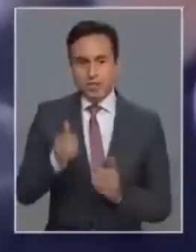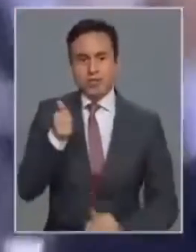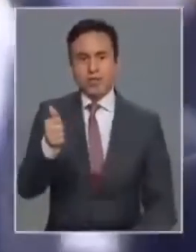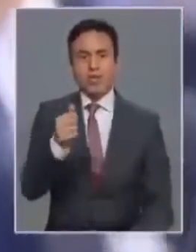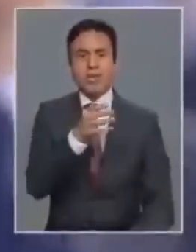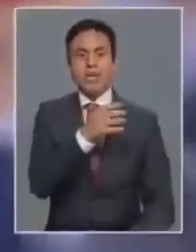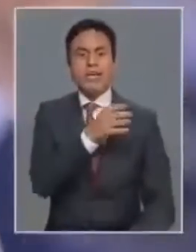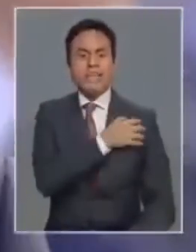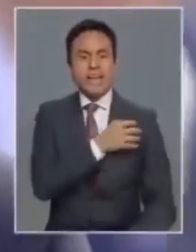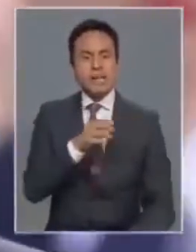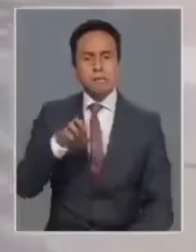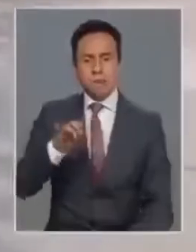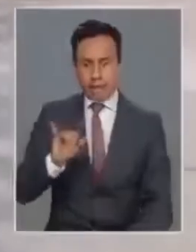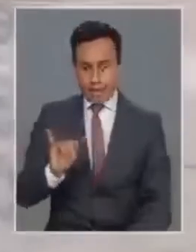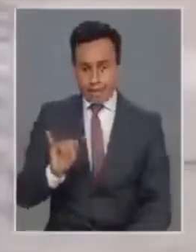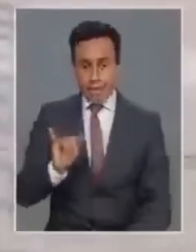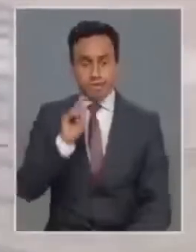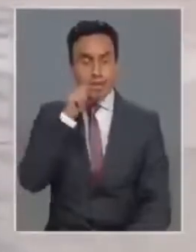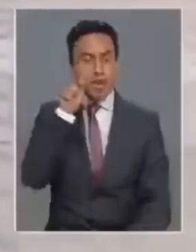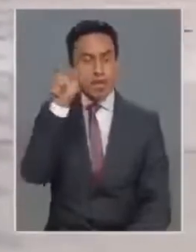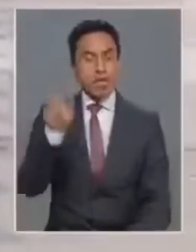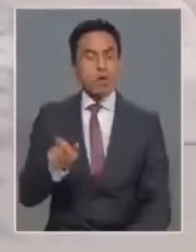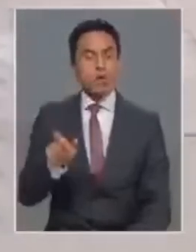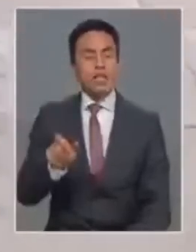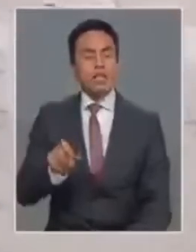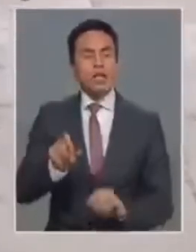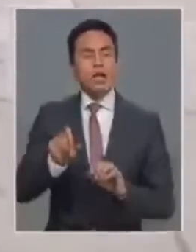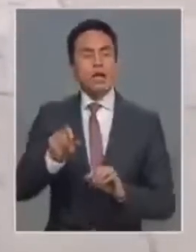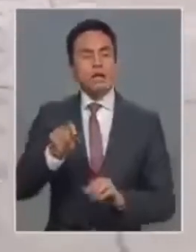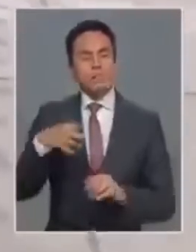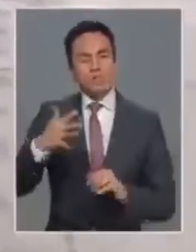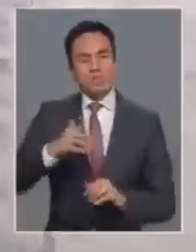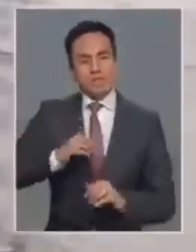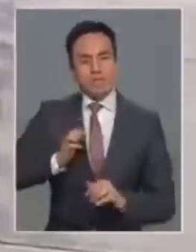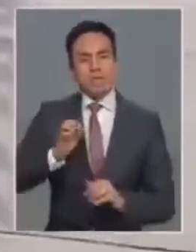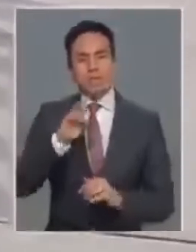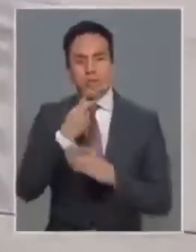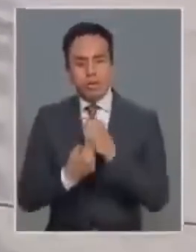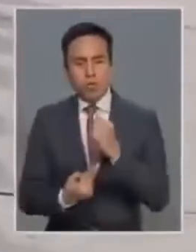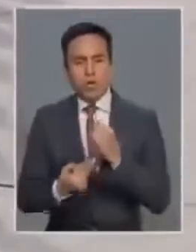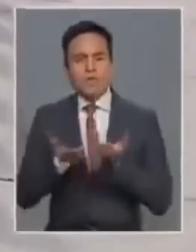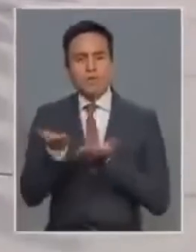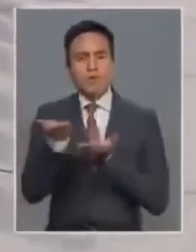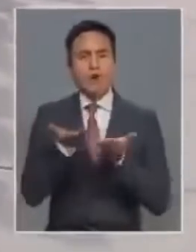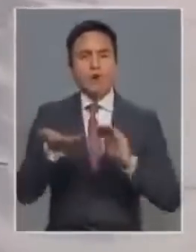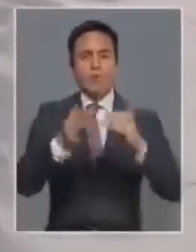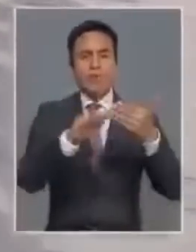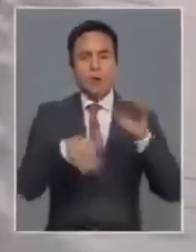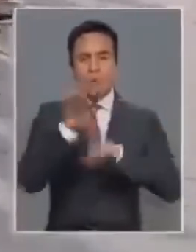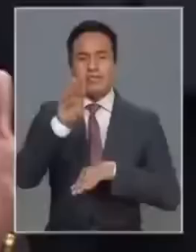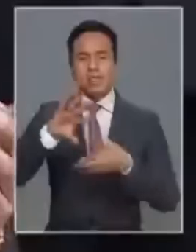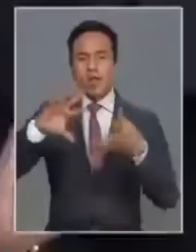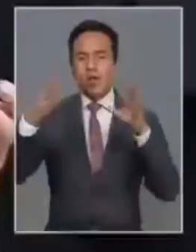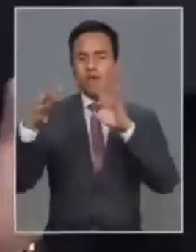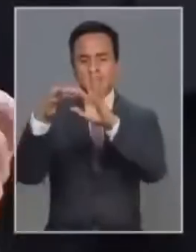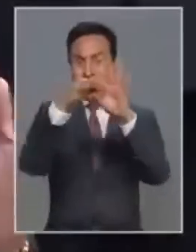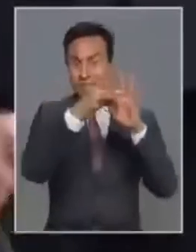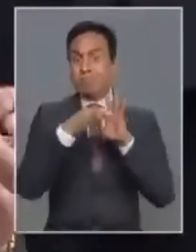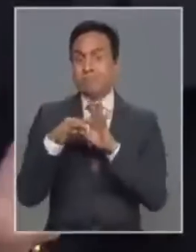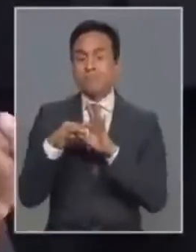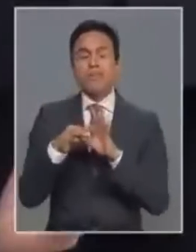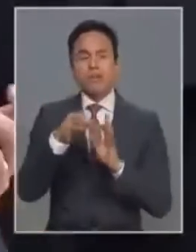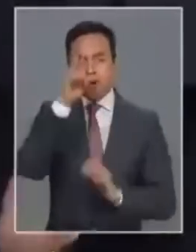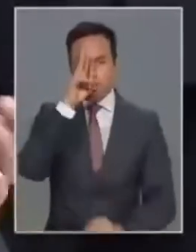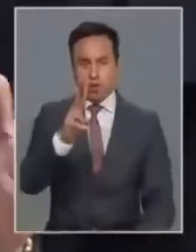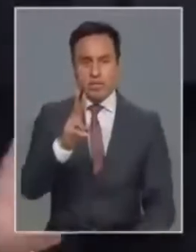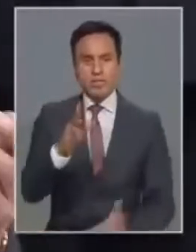de la PDI, que incidirá evidentemente en tener una policía bilingüe al servicio de una comunidad más globalizada. Rinden honores una sección